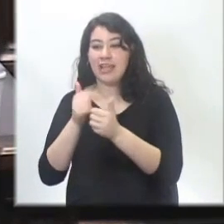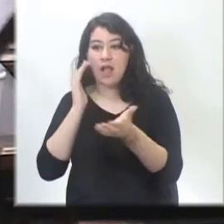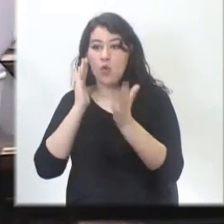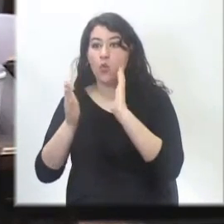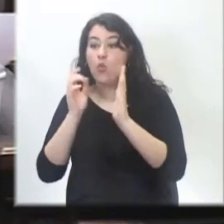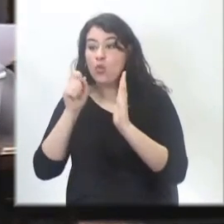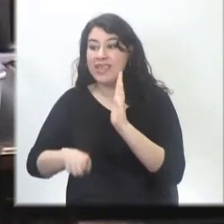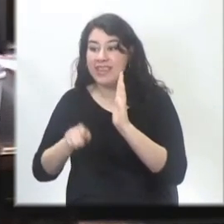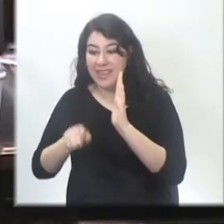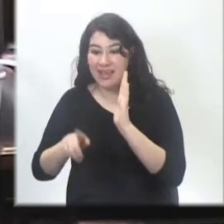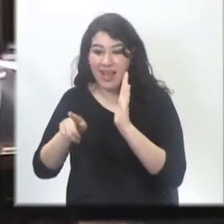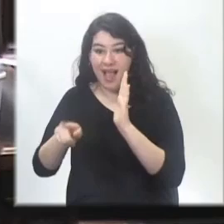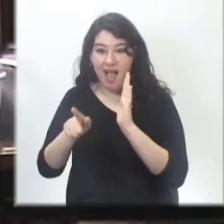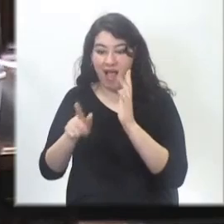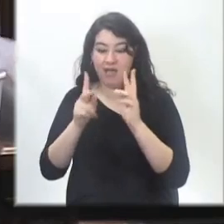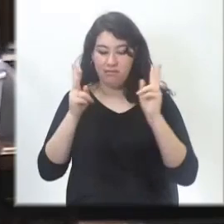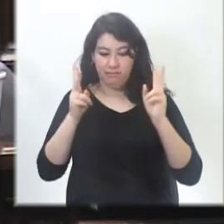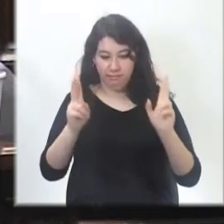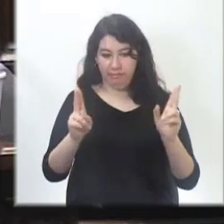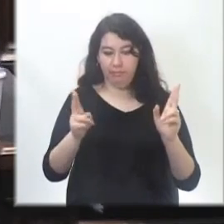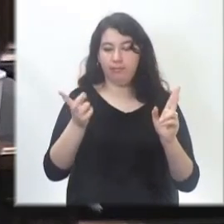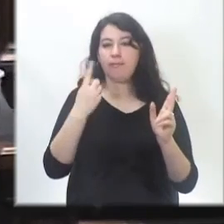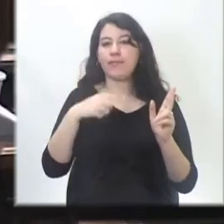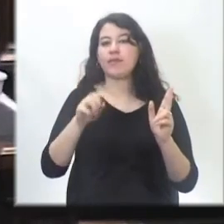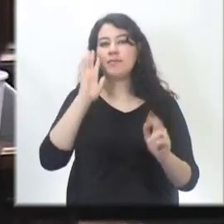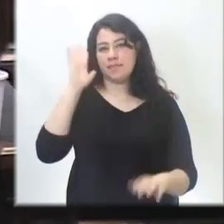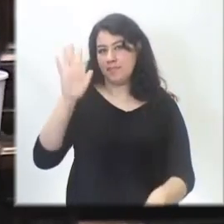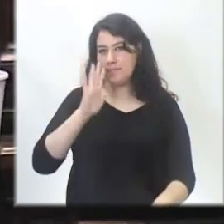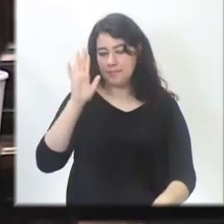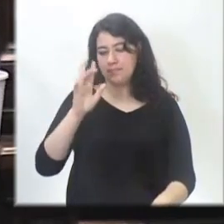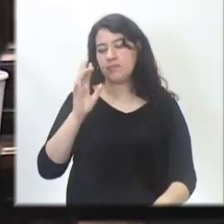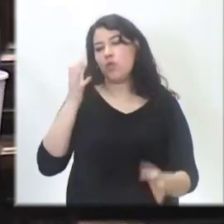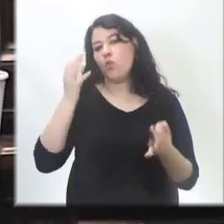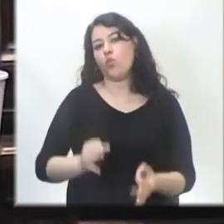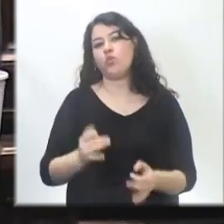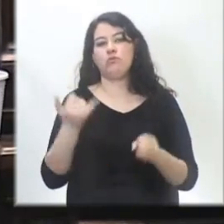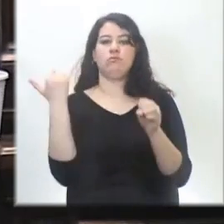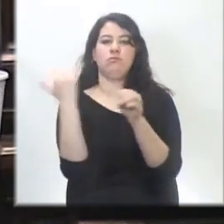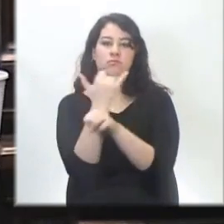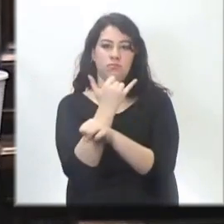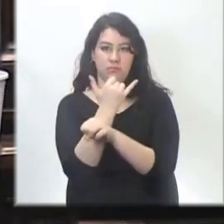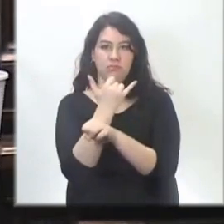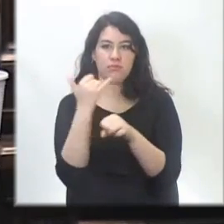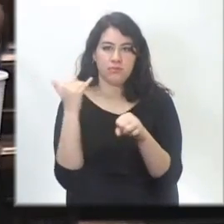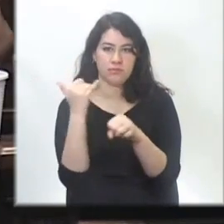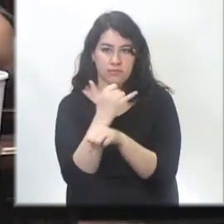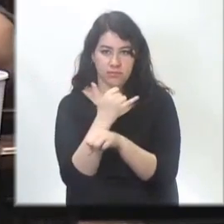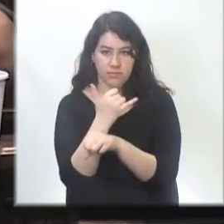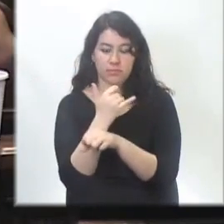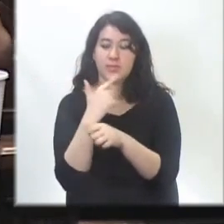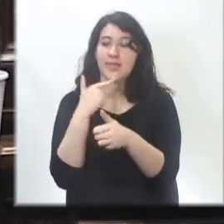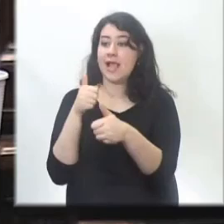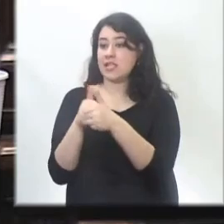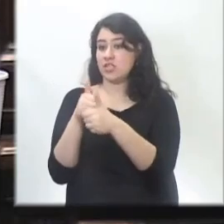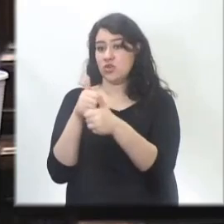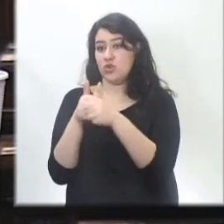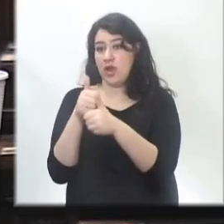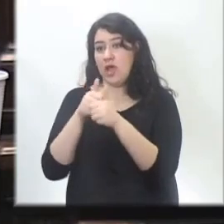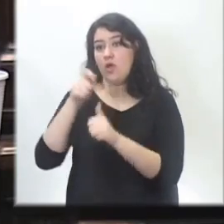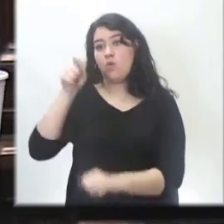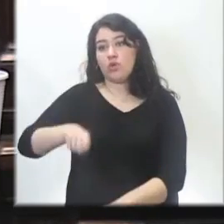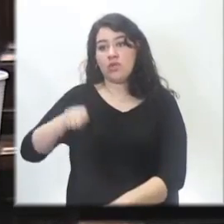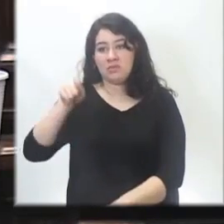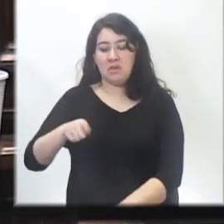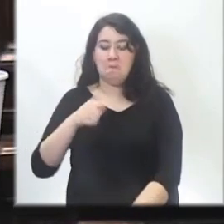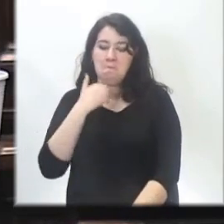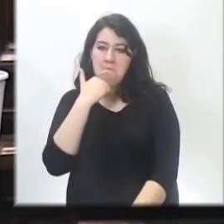Aérea. Pero supongamos que la Fuerza Aérea se equivocó y que la asesora jurídica no sabe de